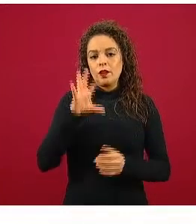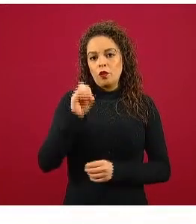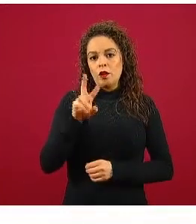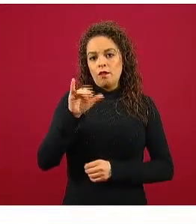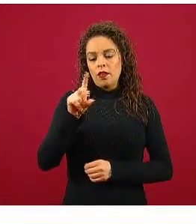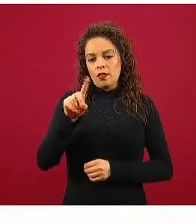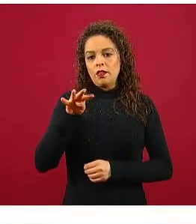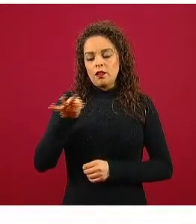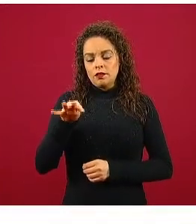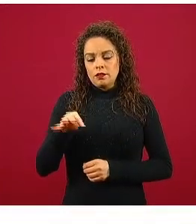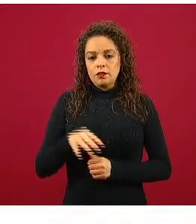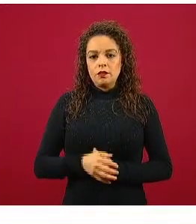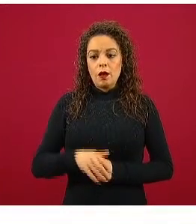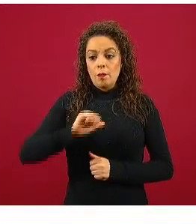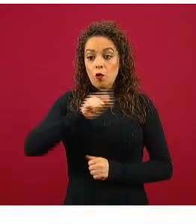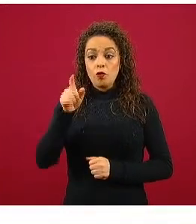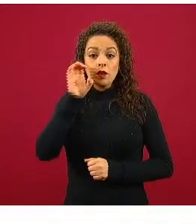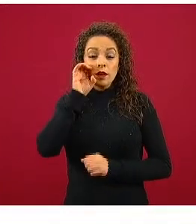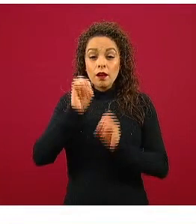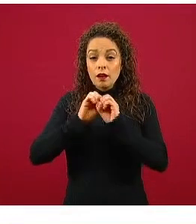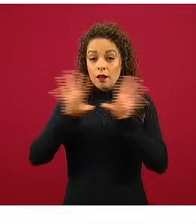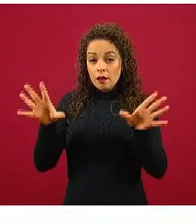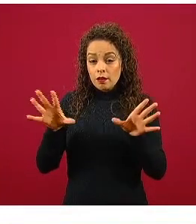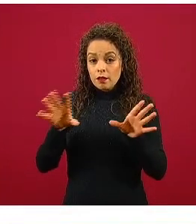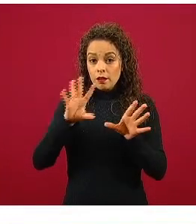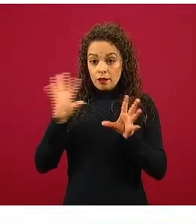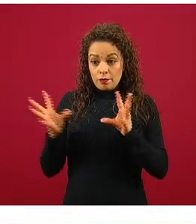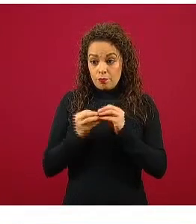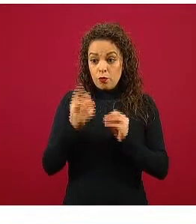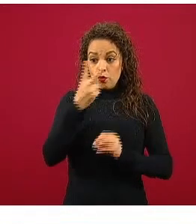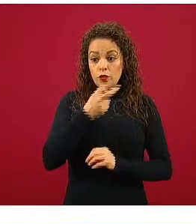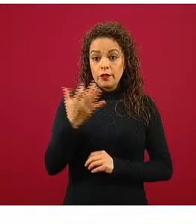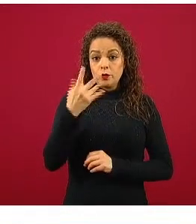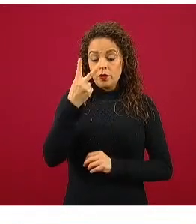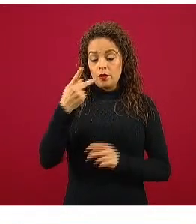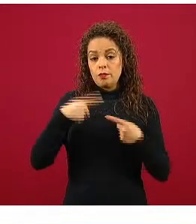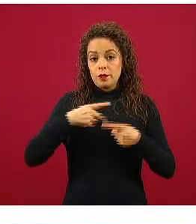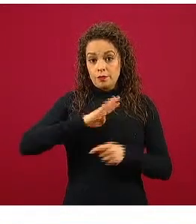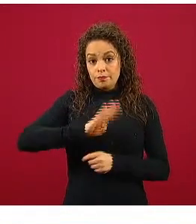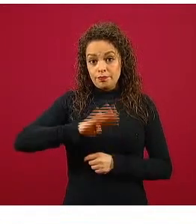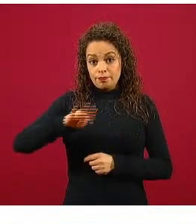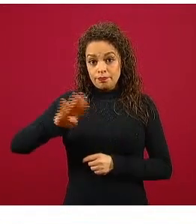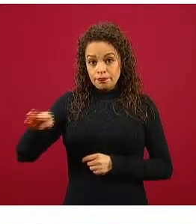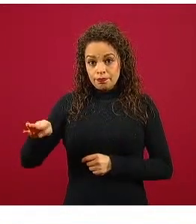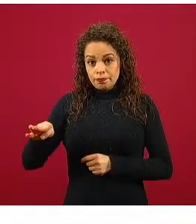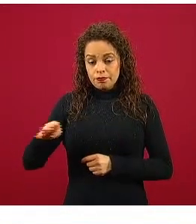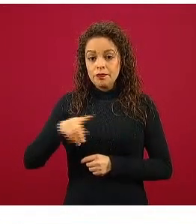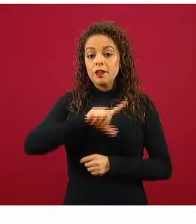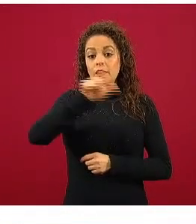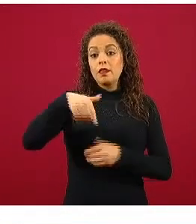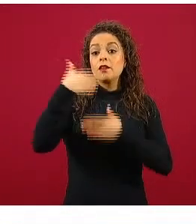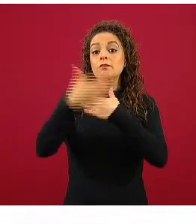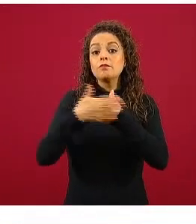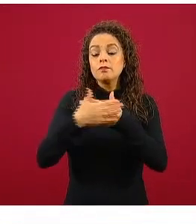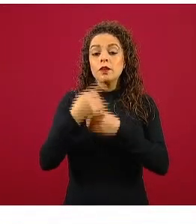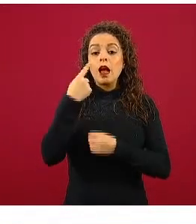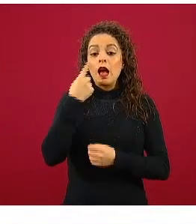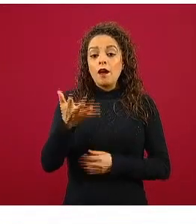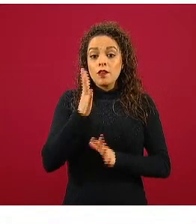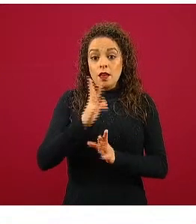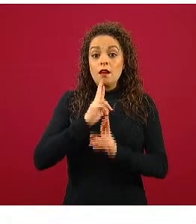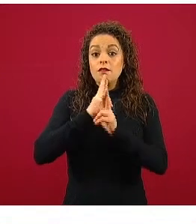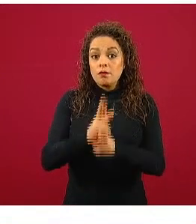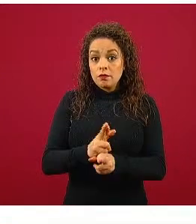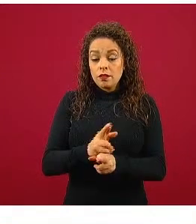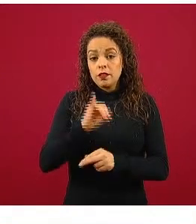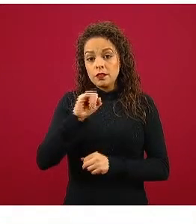barras naranjas claras podemos ver distribuidas esas 252 defunciones que pueden convertirse en defunciones confirmadas, pero